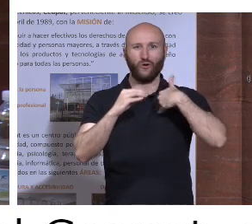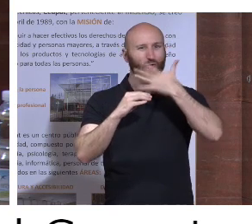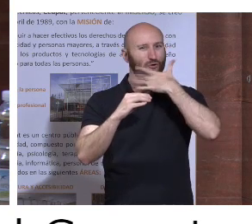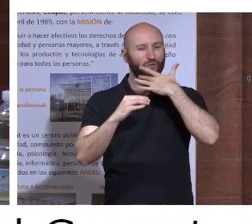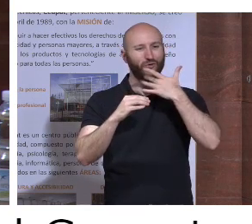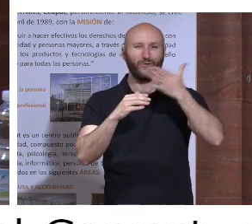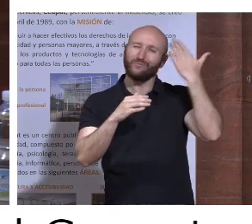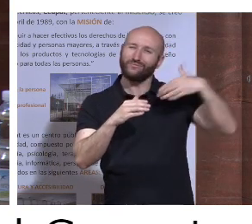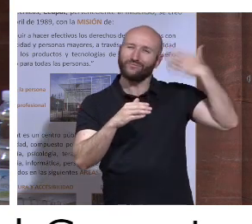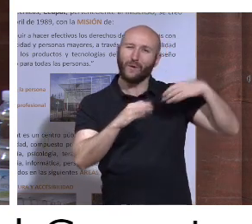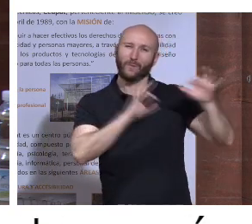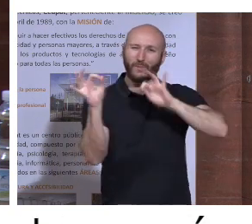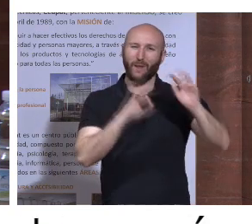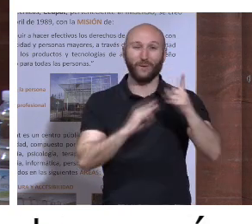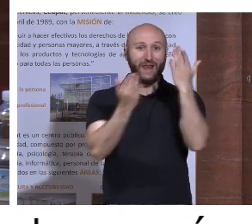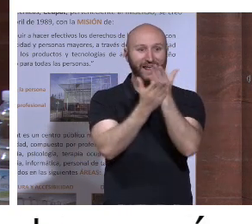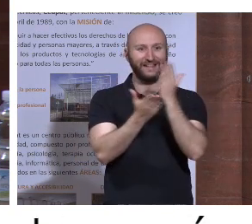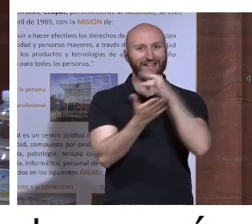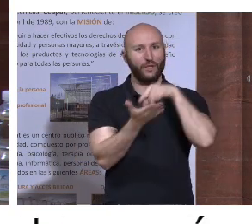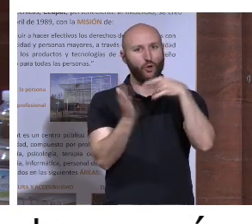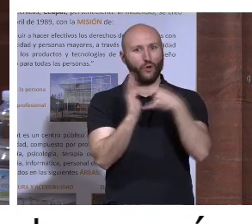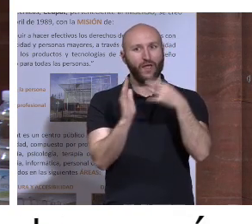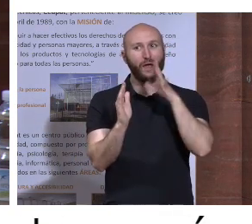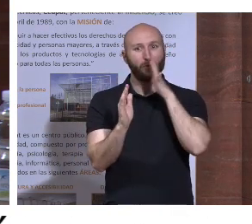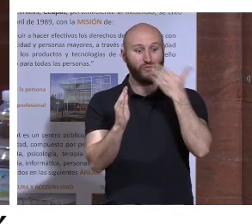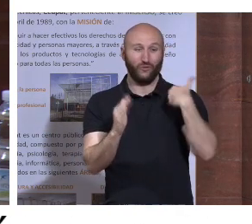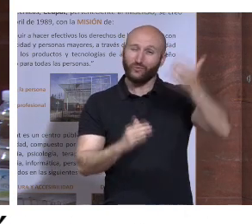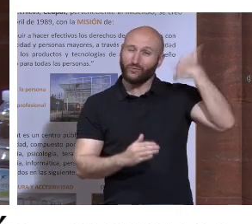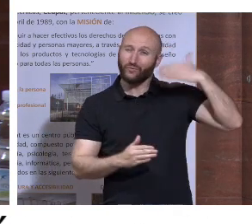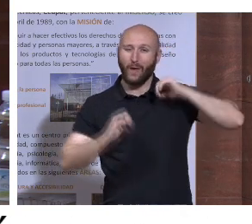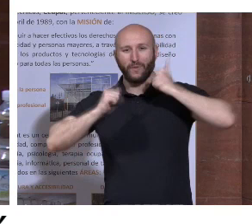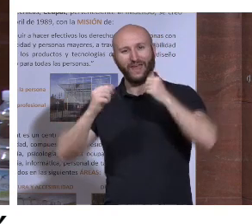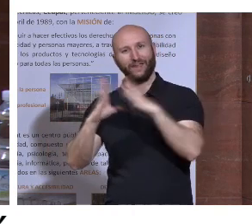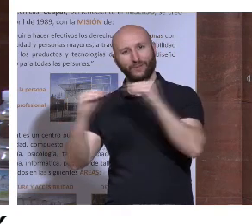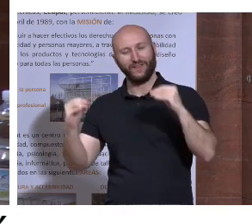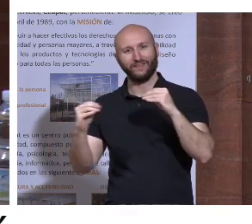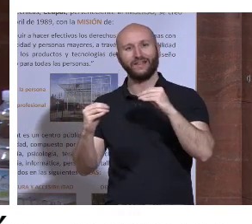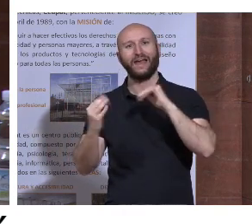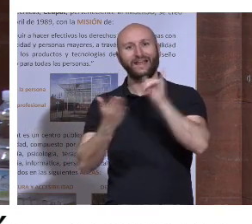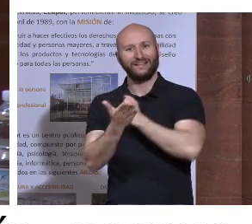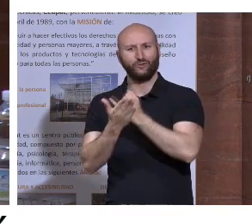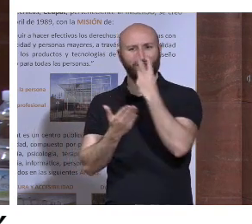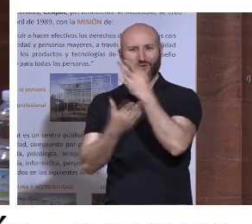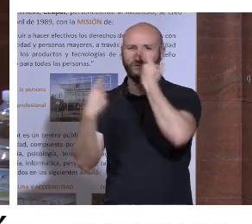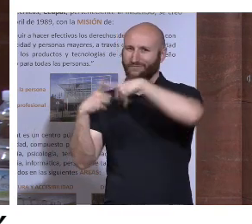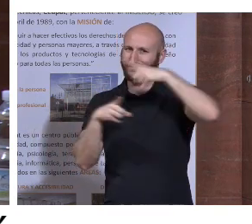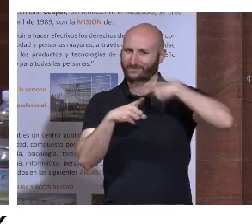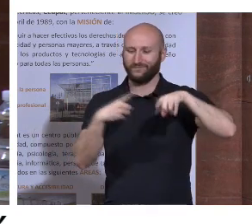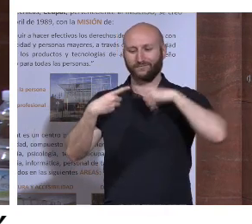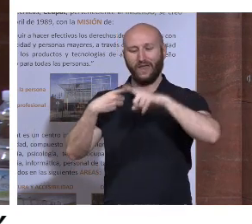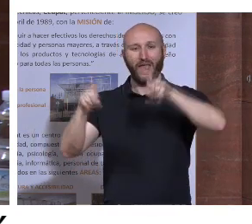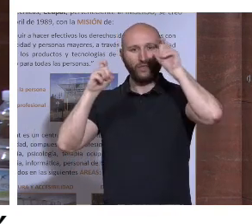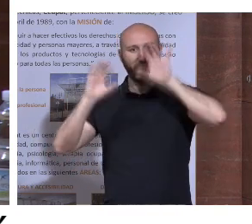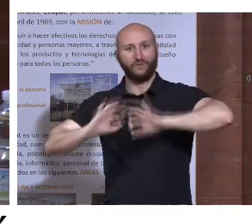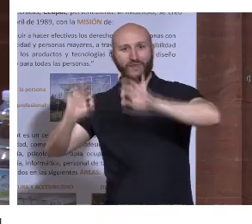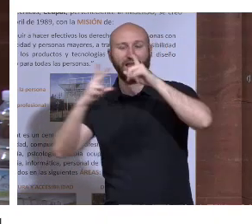primeras clases en tecnología, porque yo empecé siendo profesora en la universidad de dos asignaturas muy dispares, educación especial